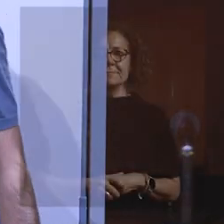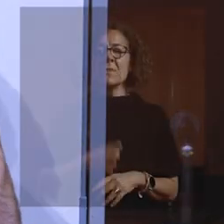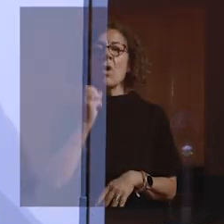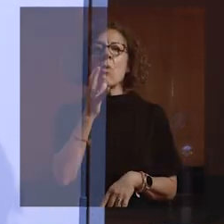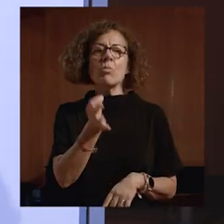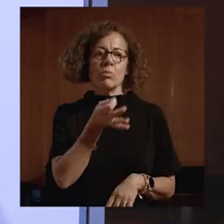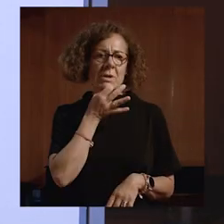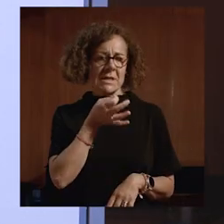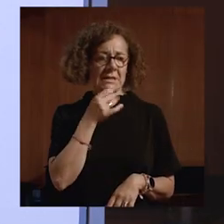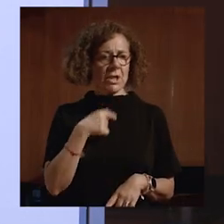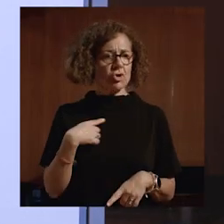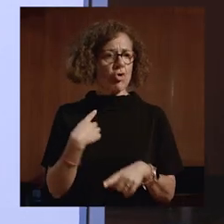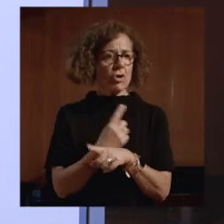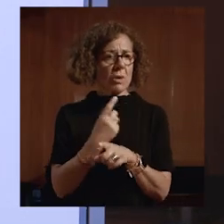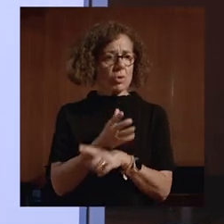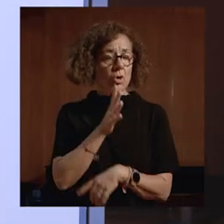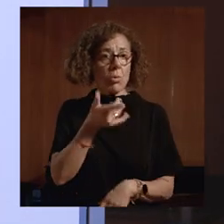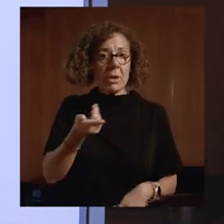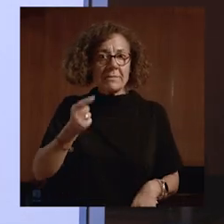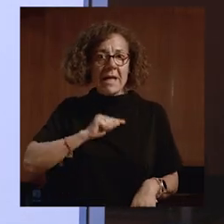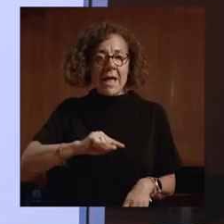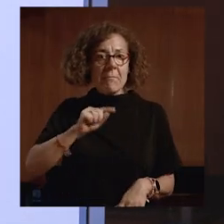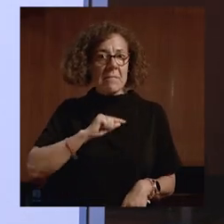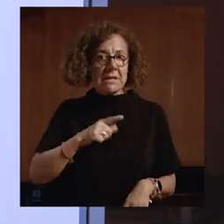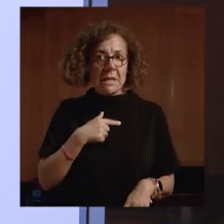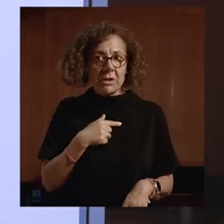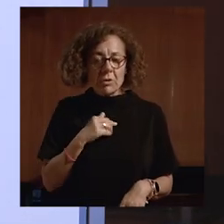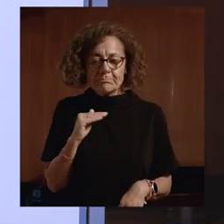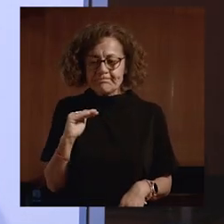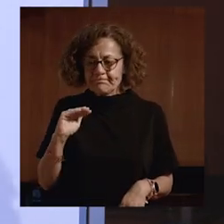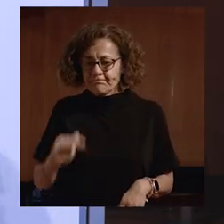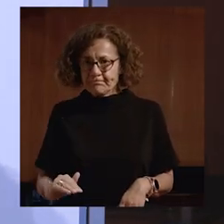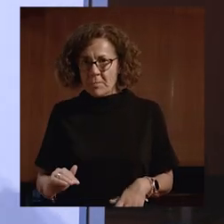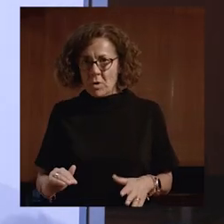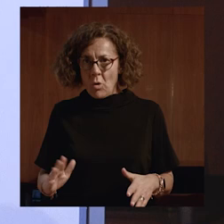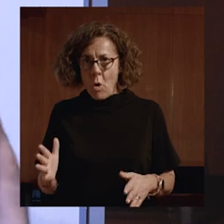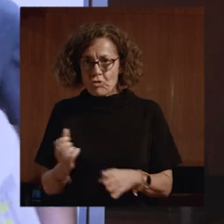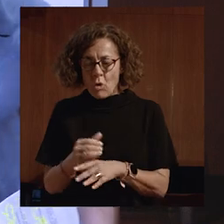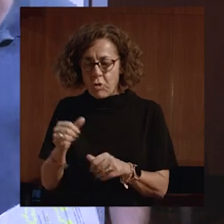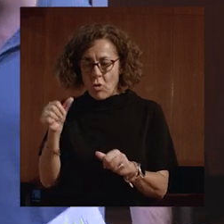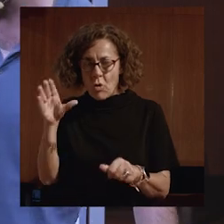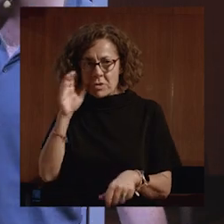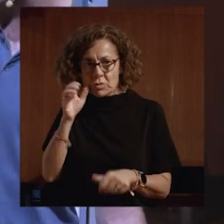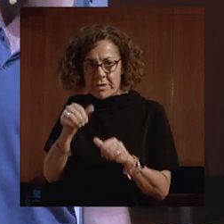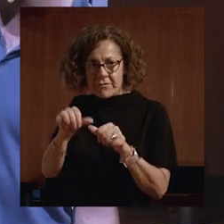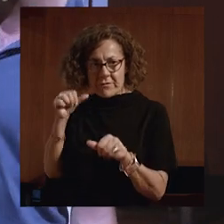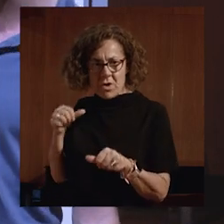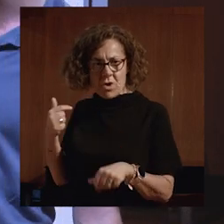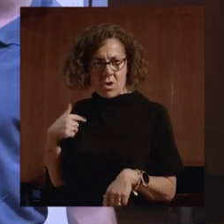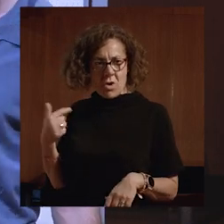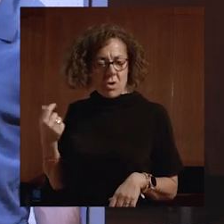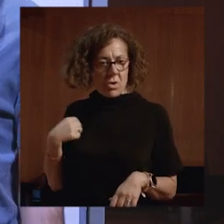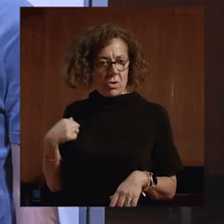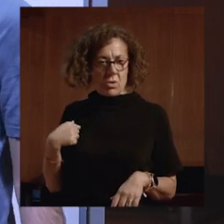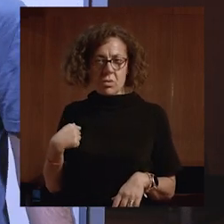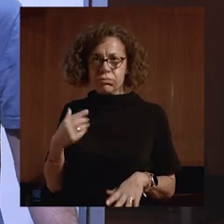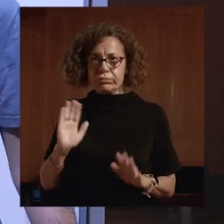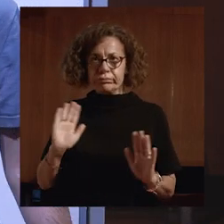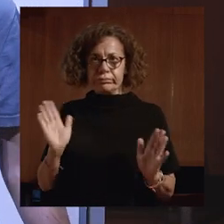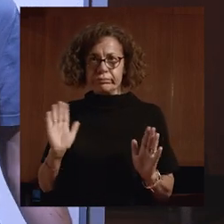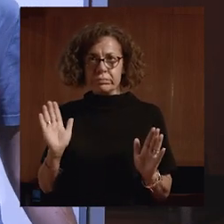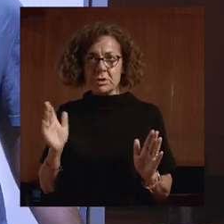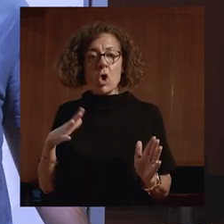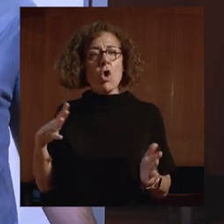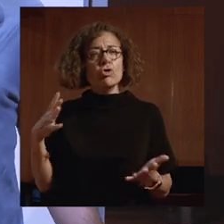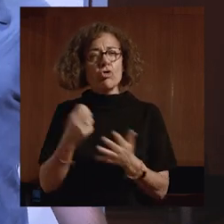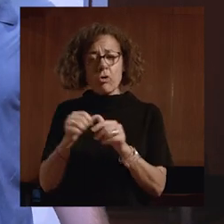Buenas tardes. Estoy nervioso porque me siento muy poca cosa con todo lo que he escuchado. Yo tendría que haber llegado directamente a mi intervención. Todo